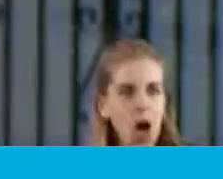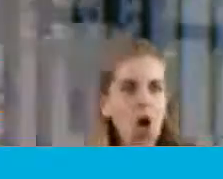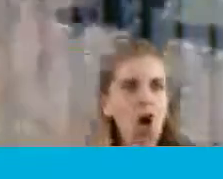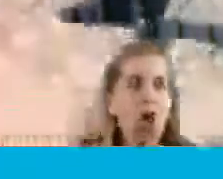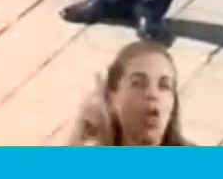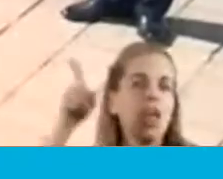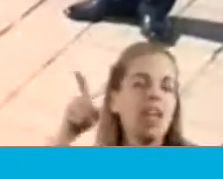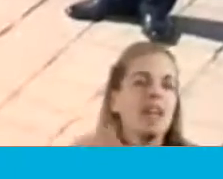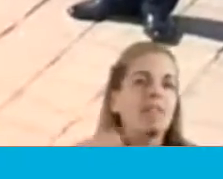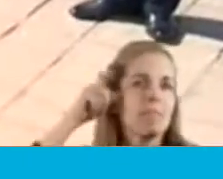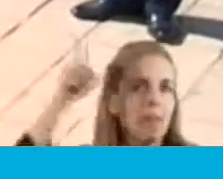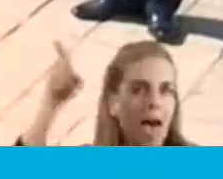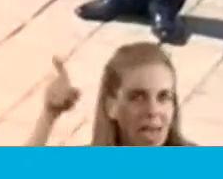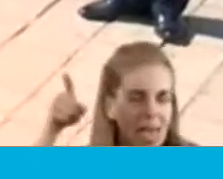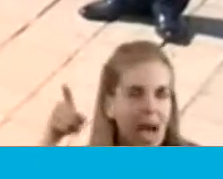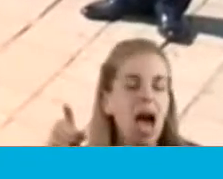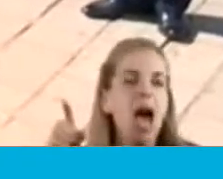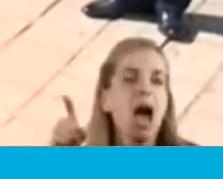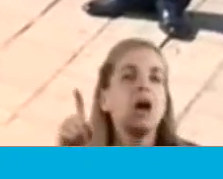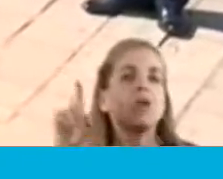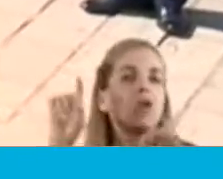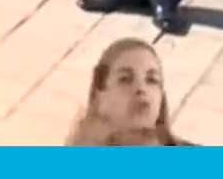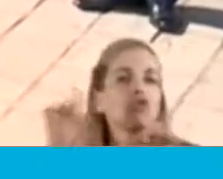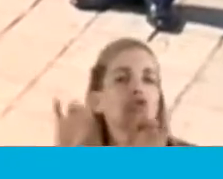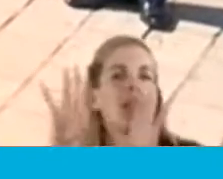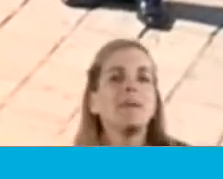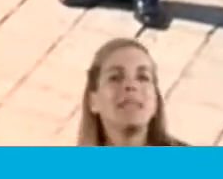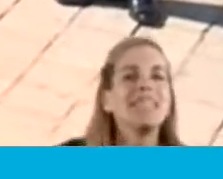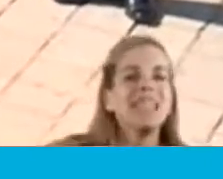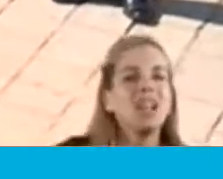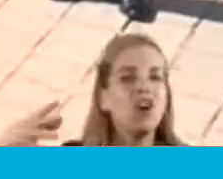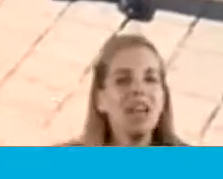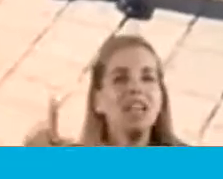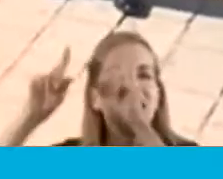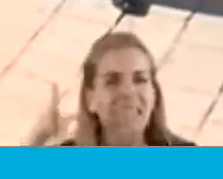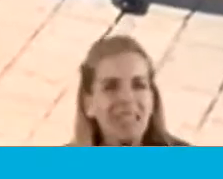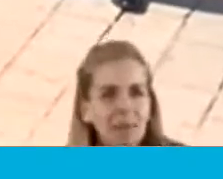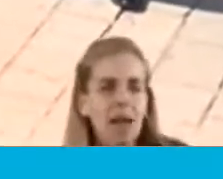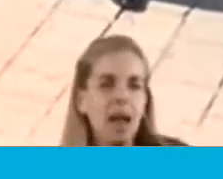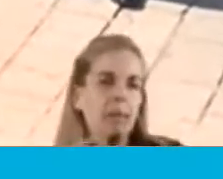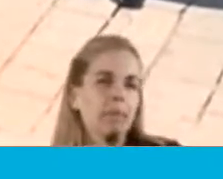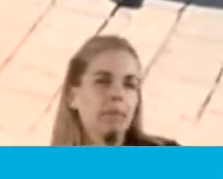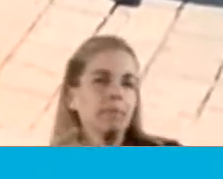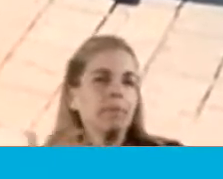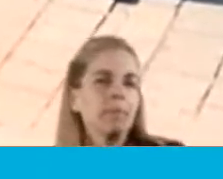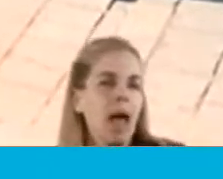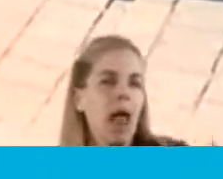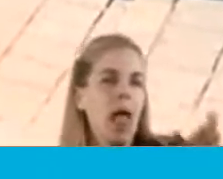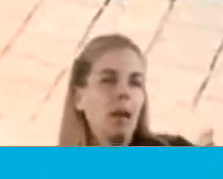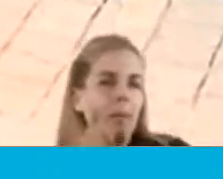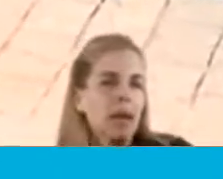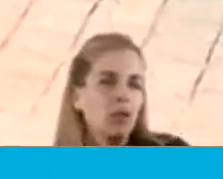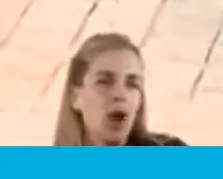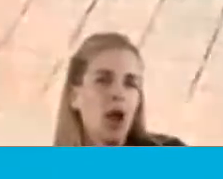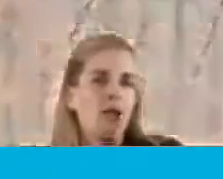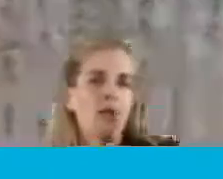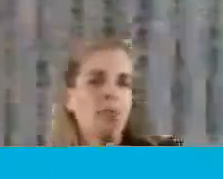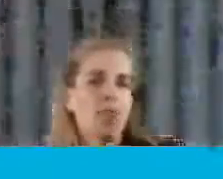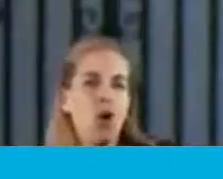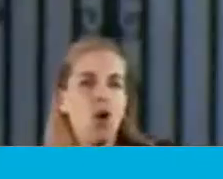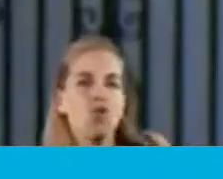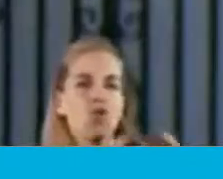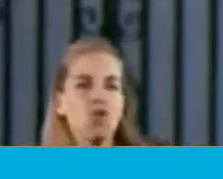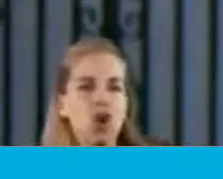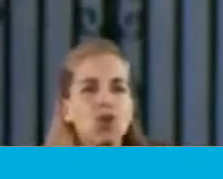y no solo en el campo de batalla, sino también a los usureros, a los contrabandistas, a los que